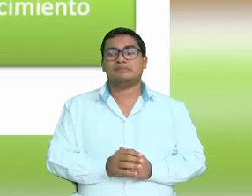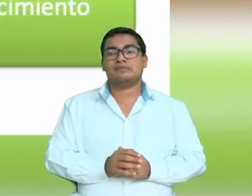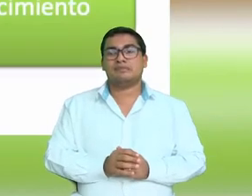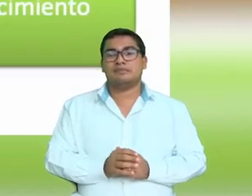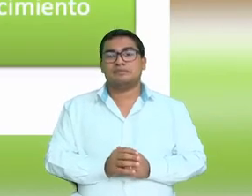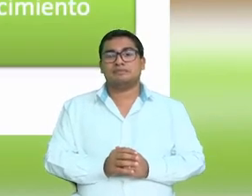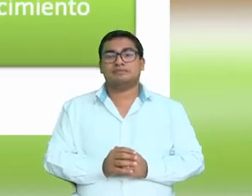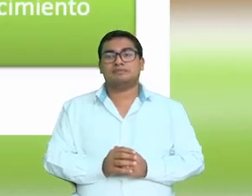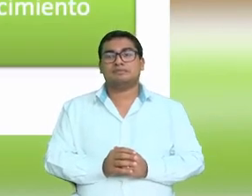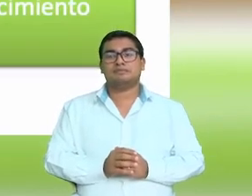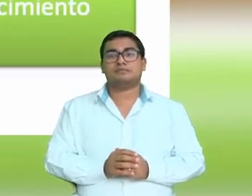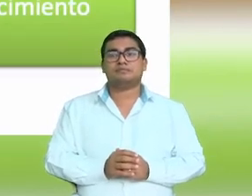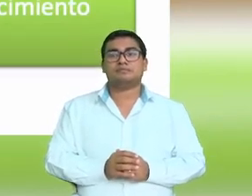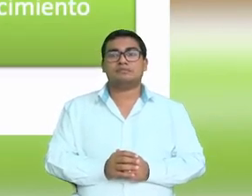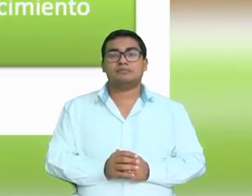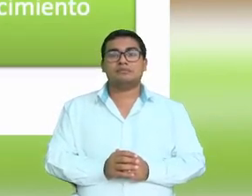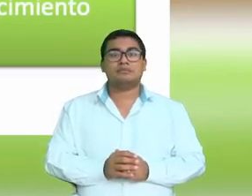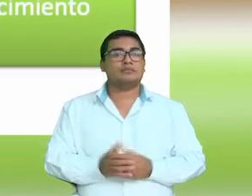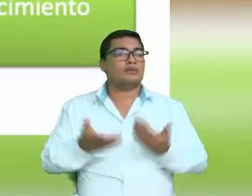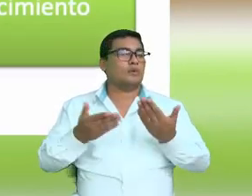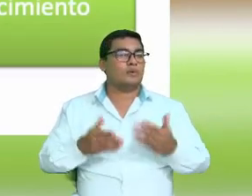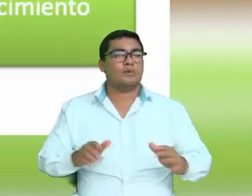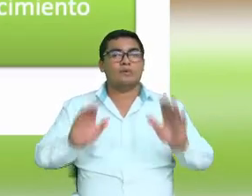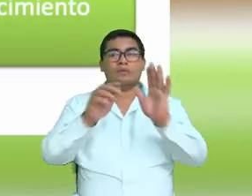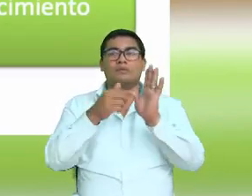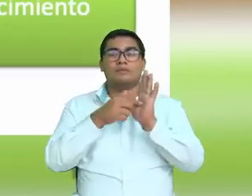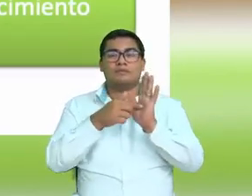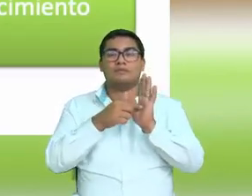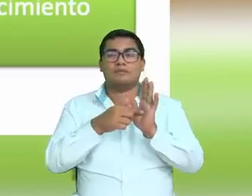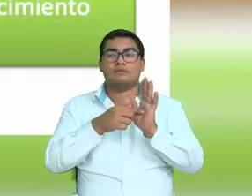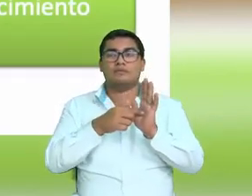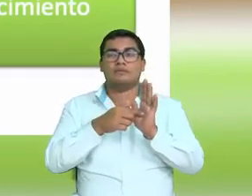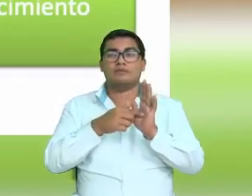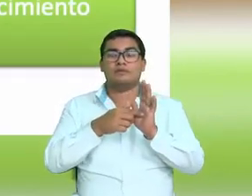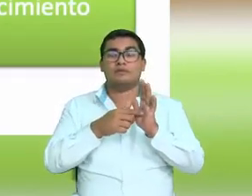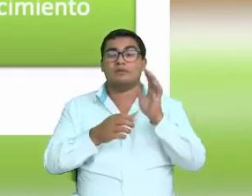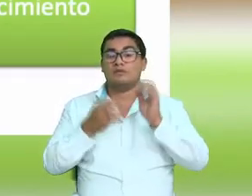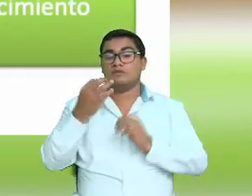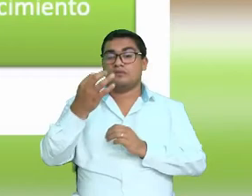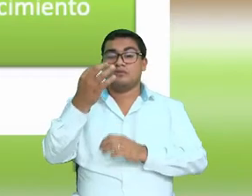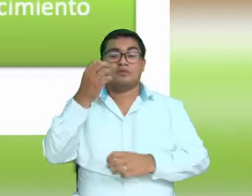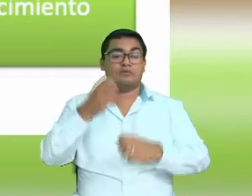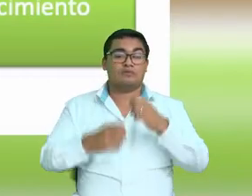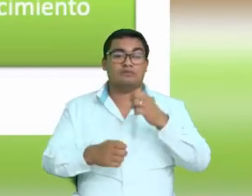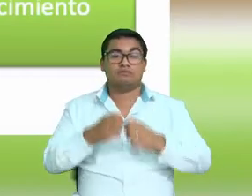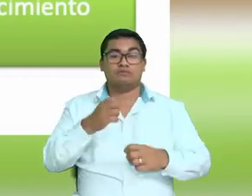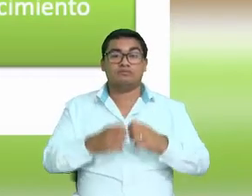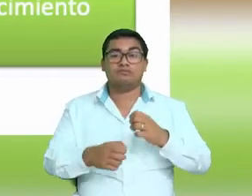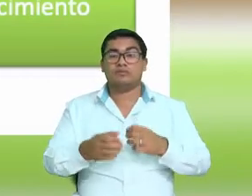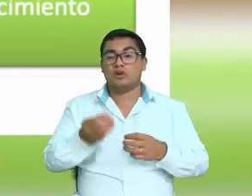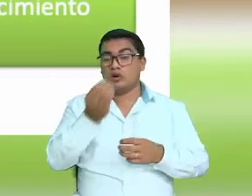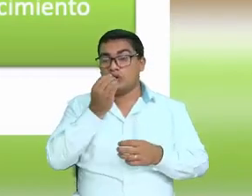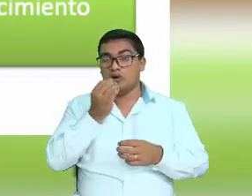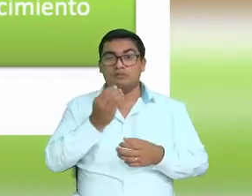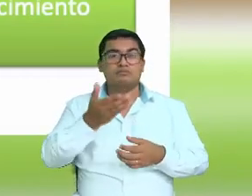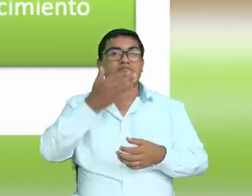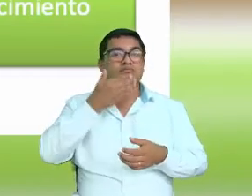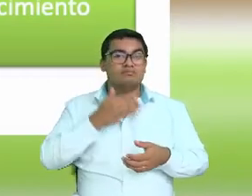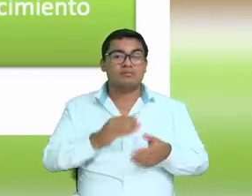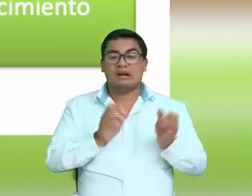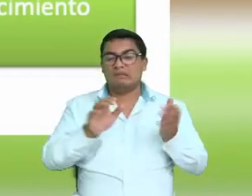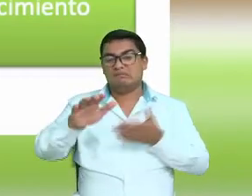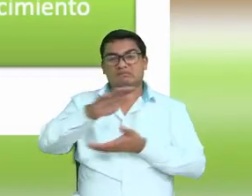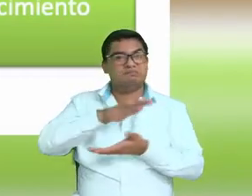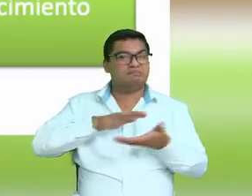edad, generalmente las repercusiones, una mala alimentación, la trae desde